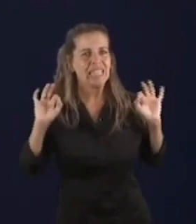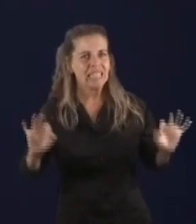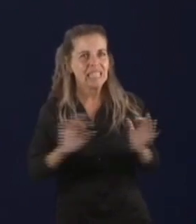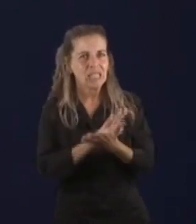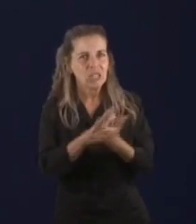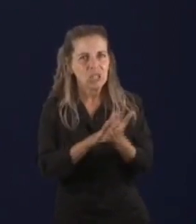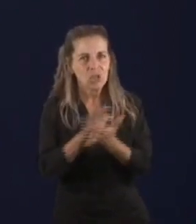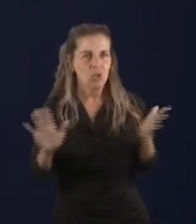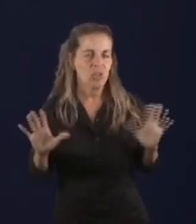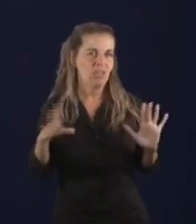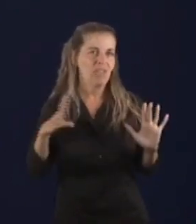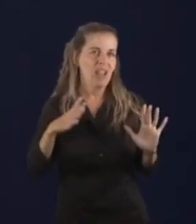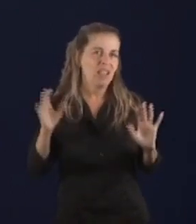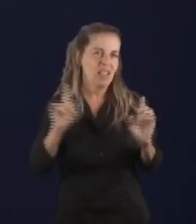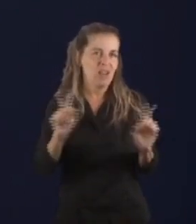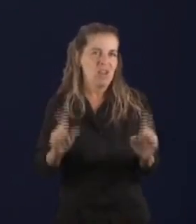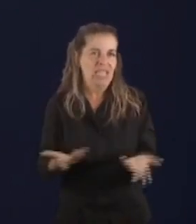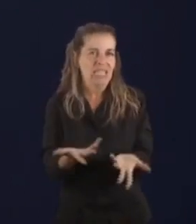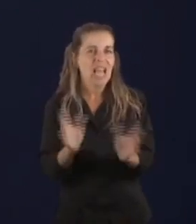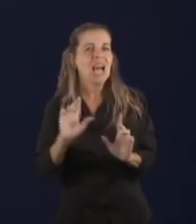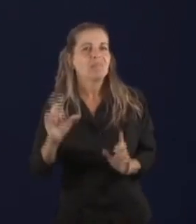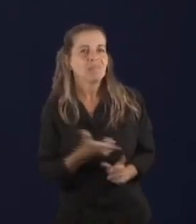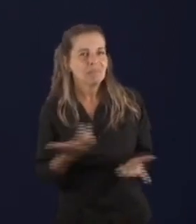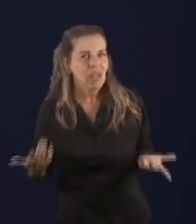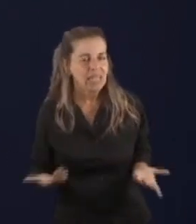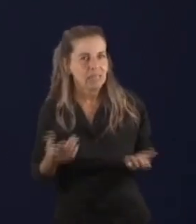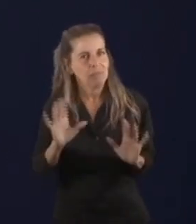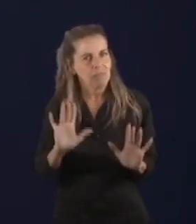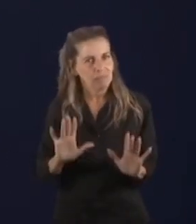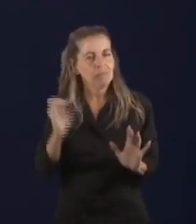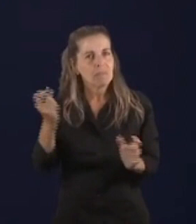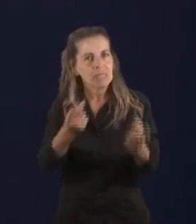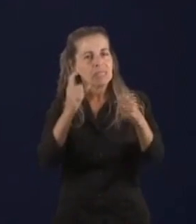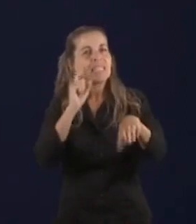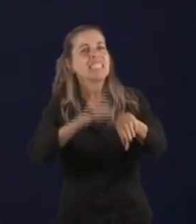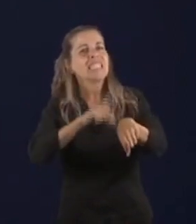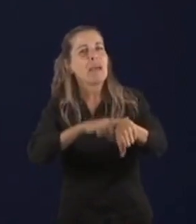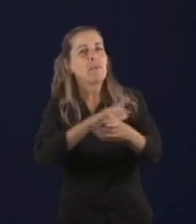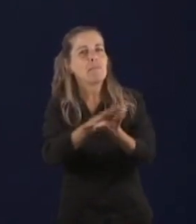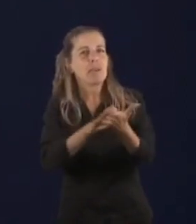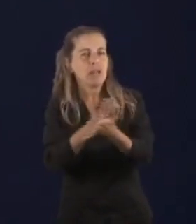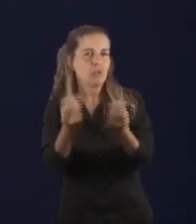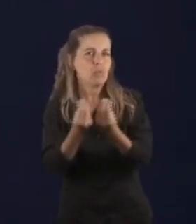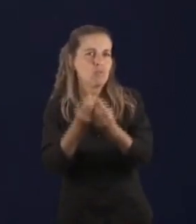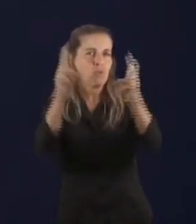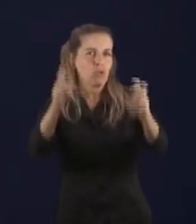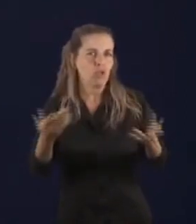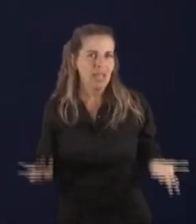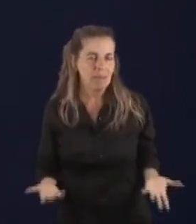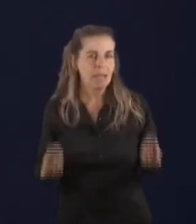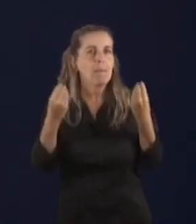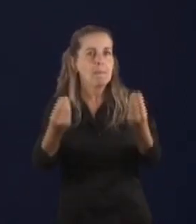falta de de cómo decirlo de sentido común no porque En definitiva eh un país se lo